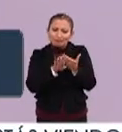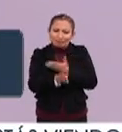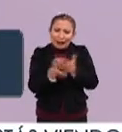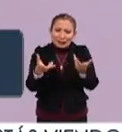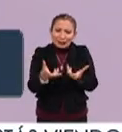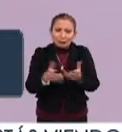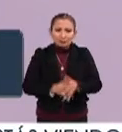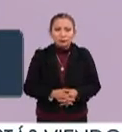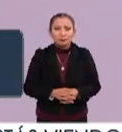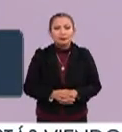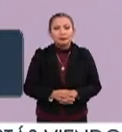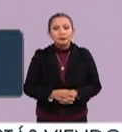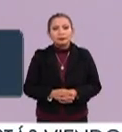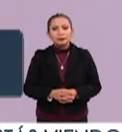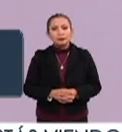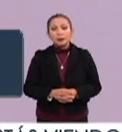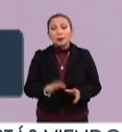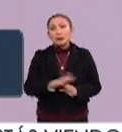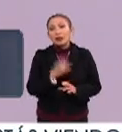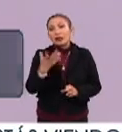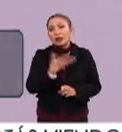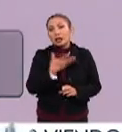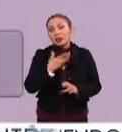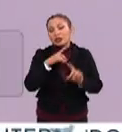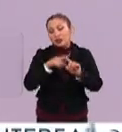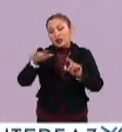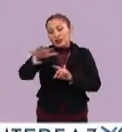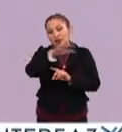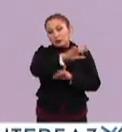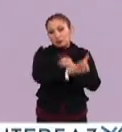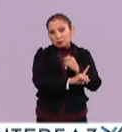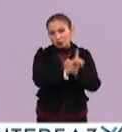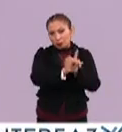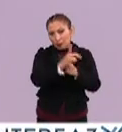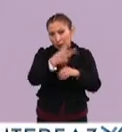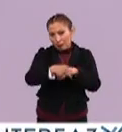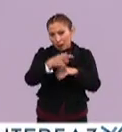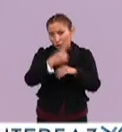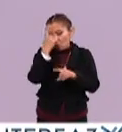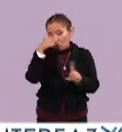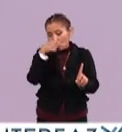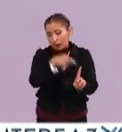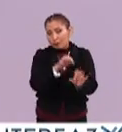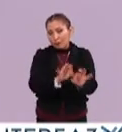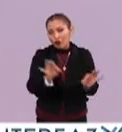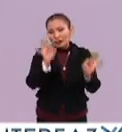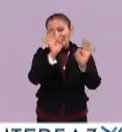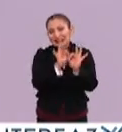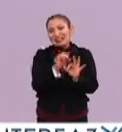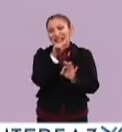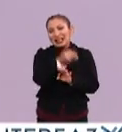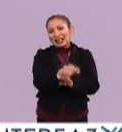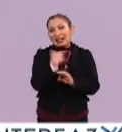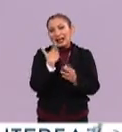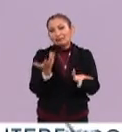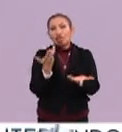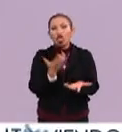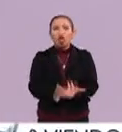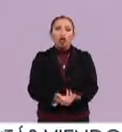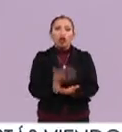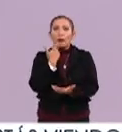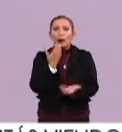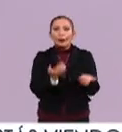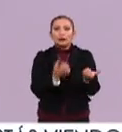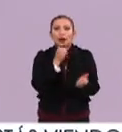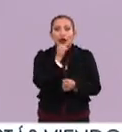prevención, ya que tenemos diferentes factores de riesgo, ¿no? Y uno de ellos importantes es el sedentarismo, que